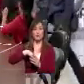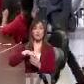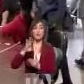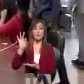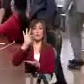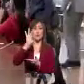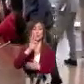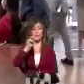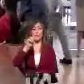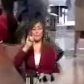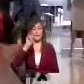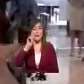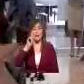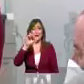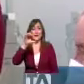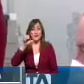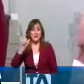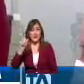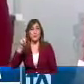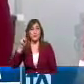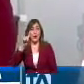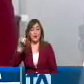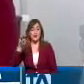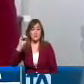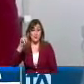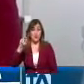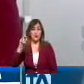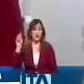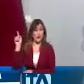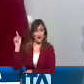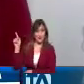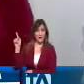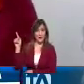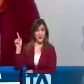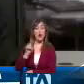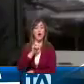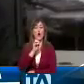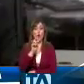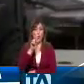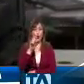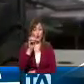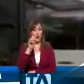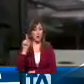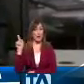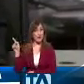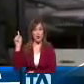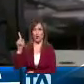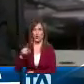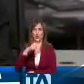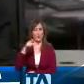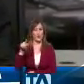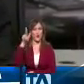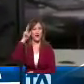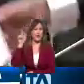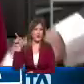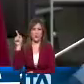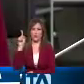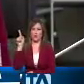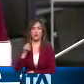a Mireya Pazmiño como presidenta de la comisión y no a Diego Ordóñez de Creo como estaba previsto. El